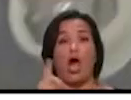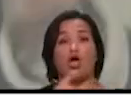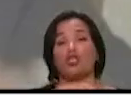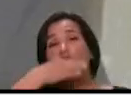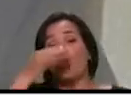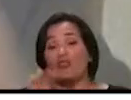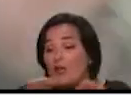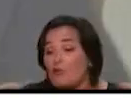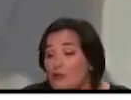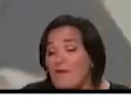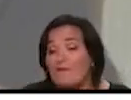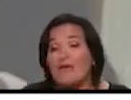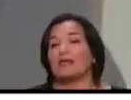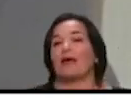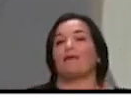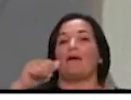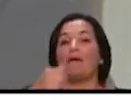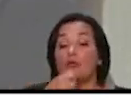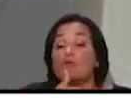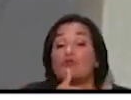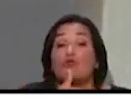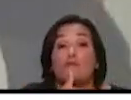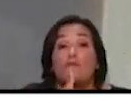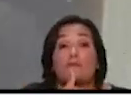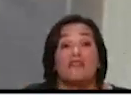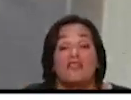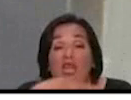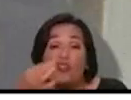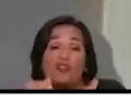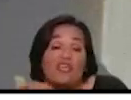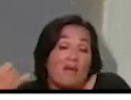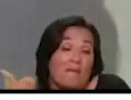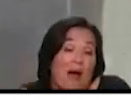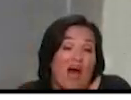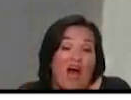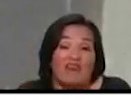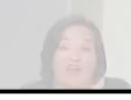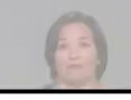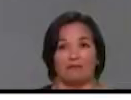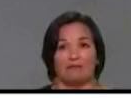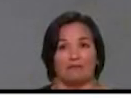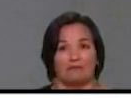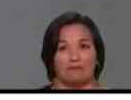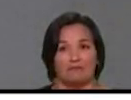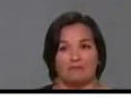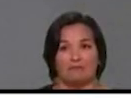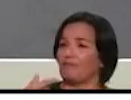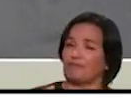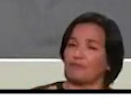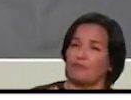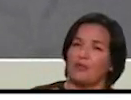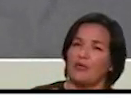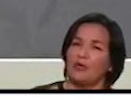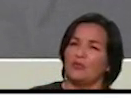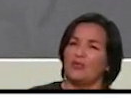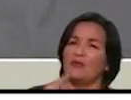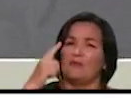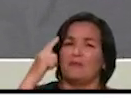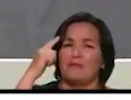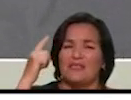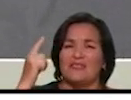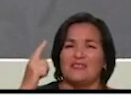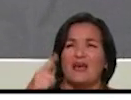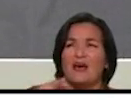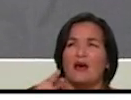dije en una mesa que estaba tomando mate. Lo dije medio en joda y está. Mujica, ¿no cree que alguna